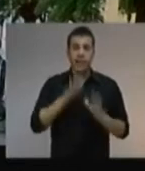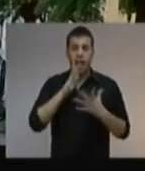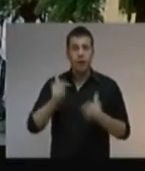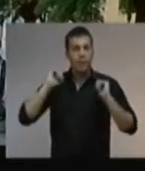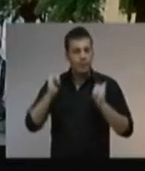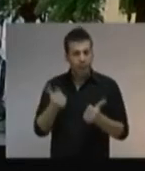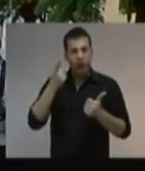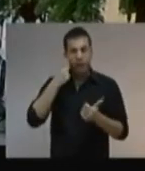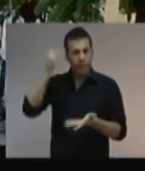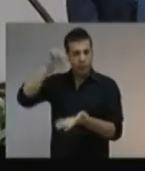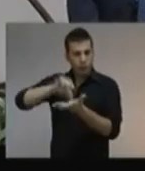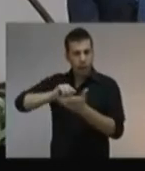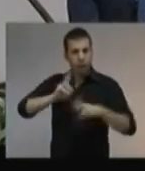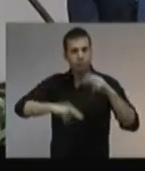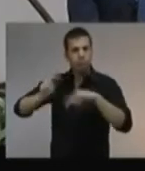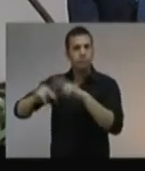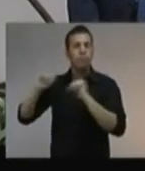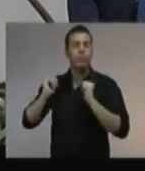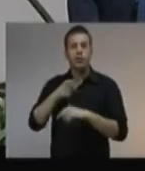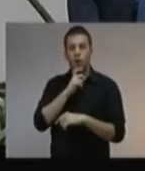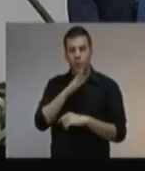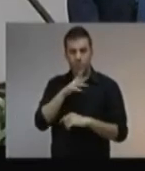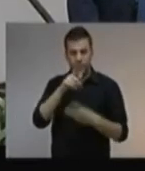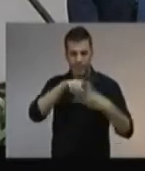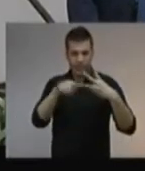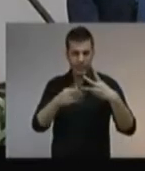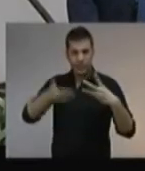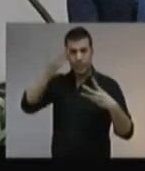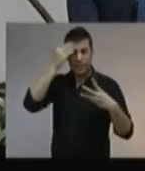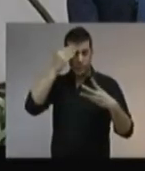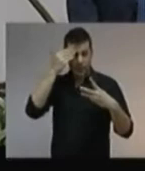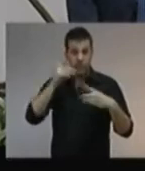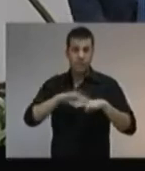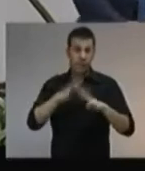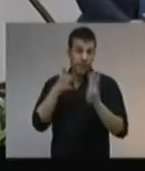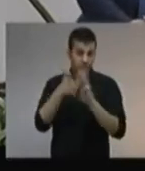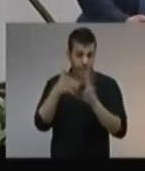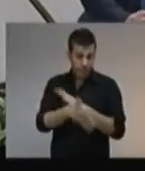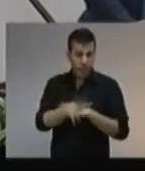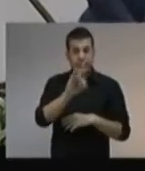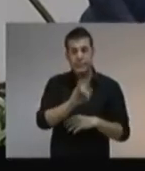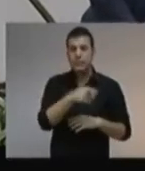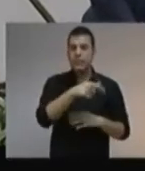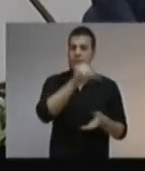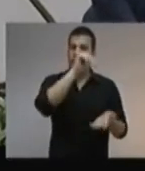Vamos a empezar en el origen de la ciudad, porque hay 3 pilares fundamentales para explicar esta ciudad. Sí,